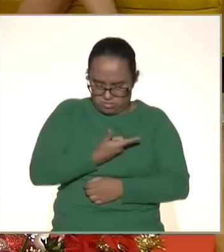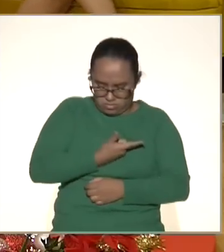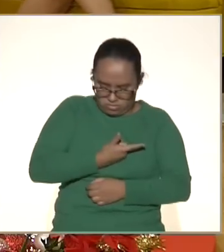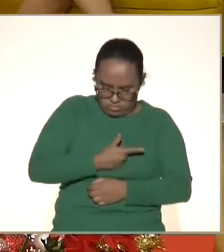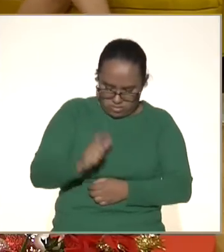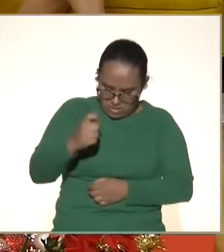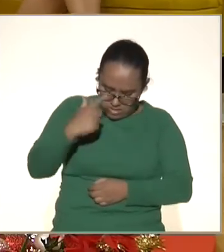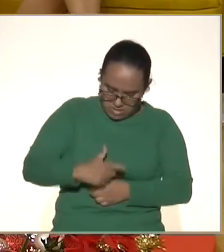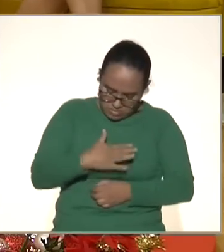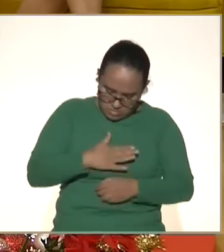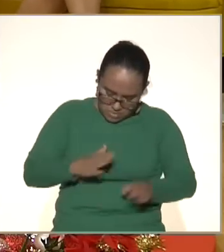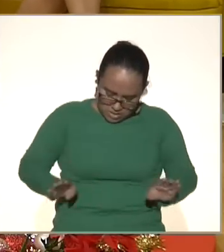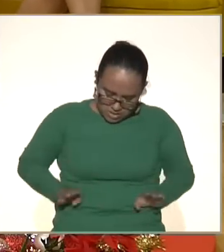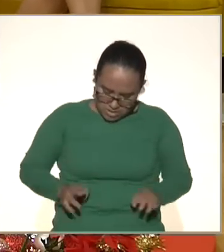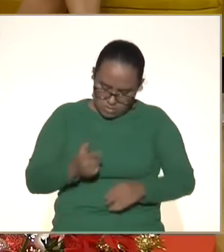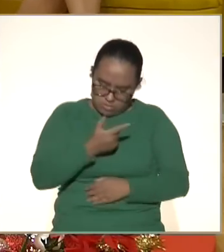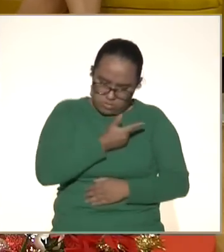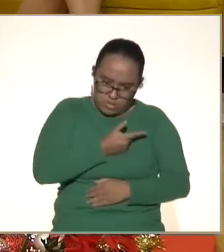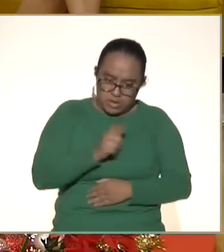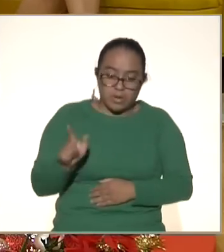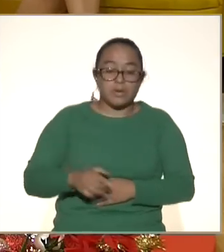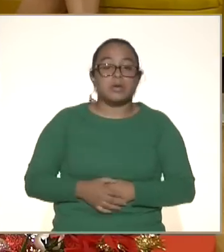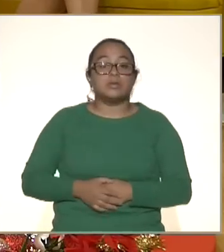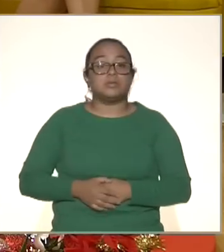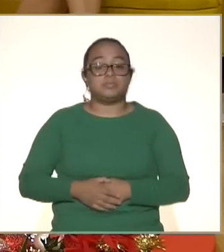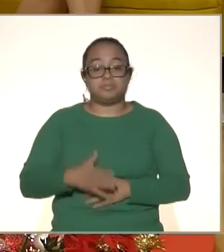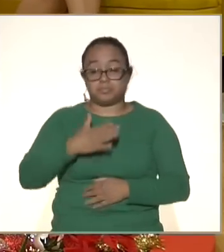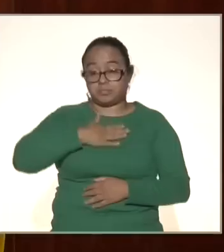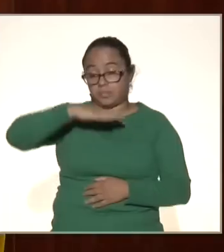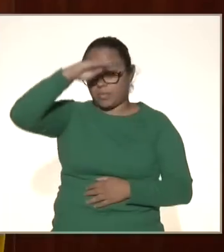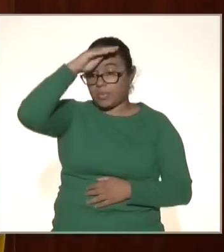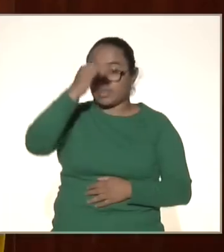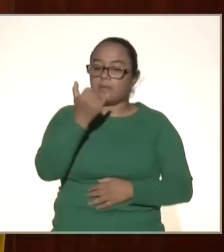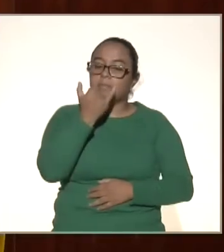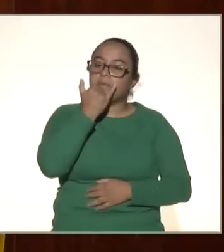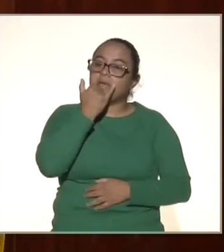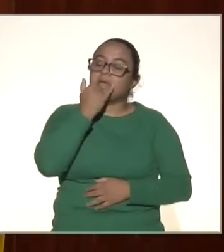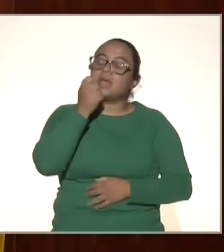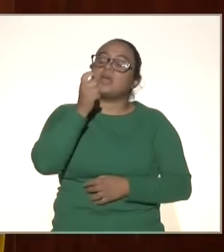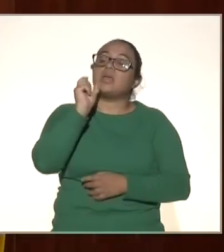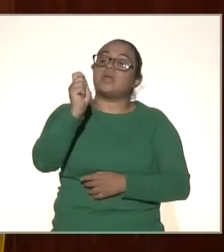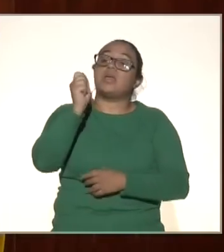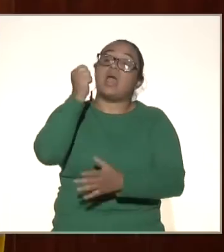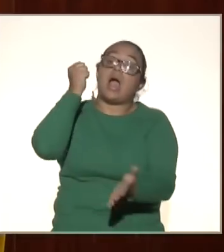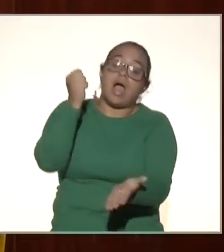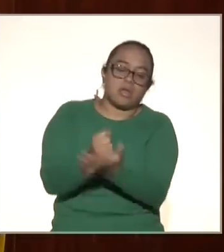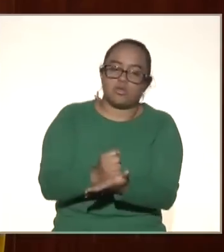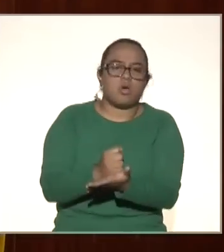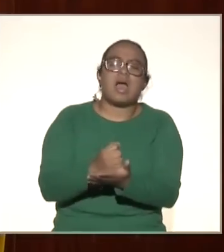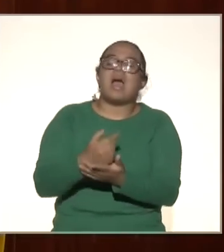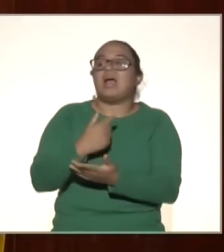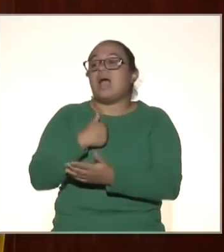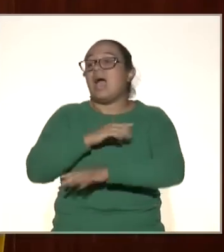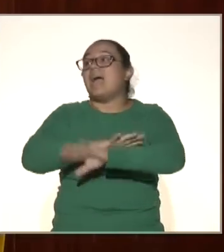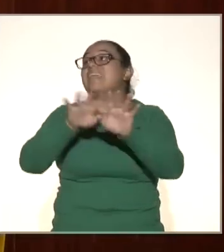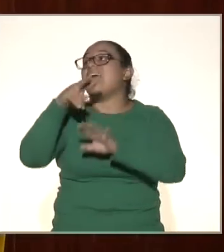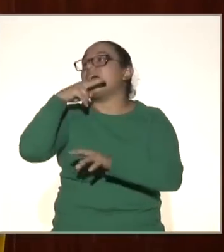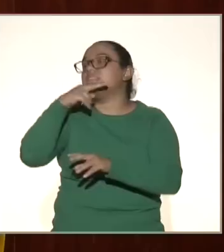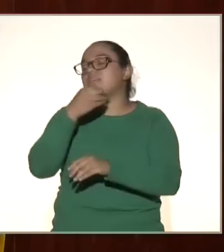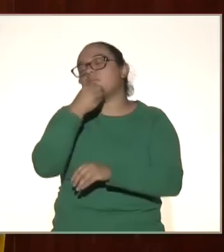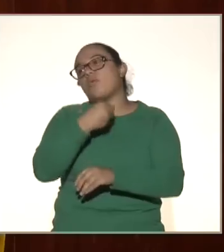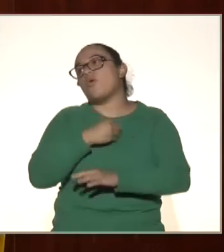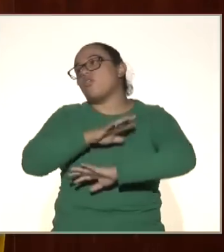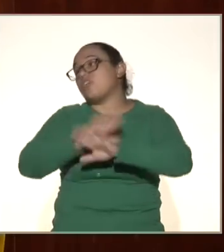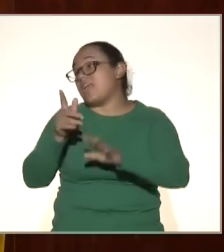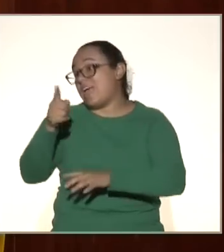mi persona. Pero a mí me parece que el perdón deviene. O sea, no es como algo obligatorio de, llegó la Navidad, vamos a